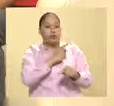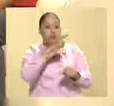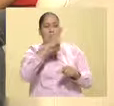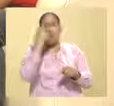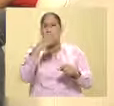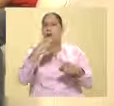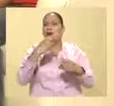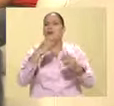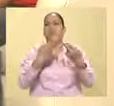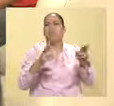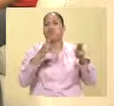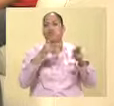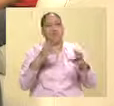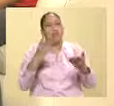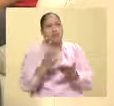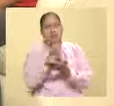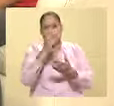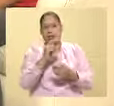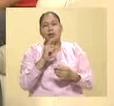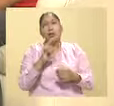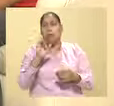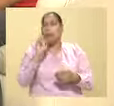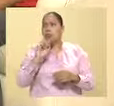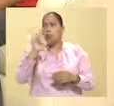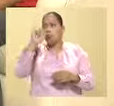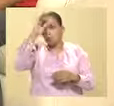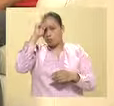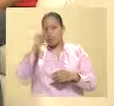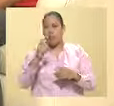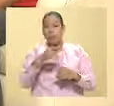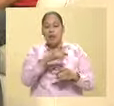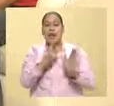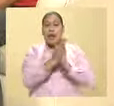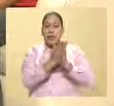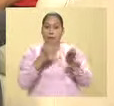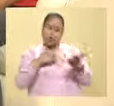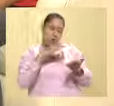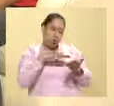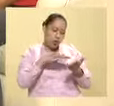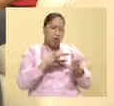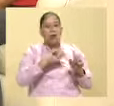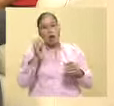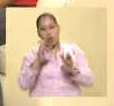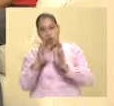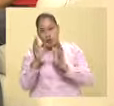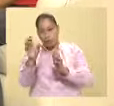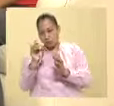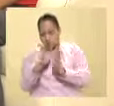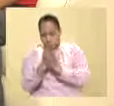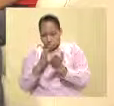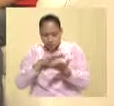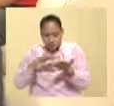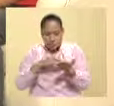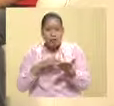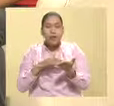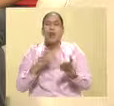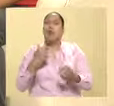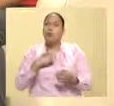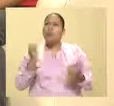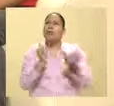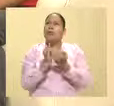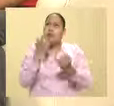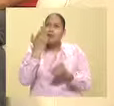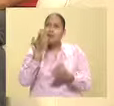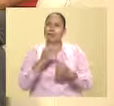por qué no pues después de ese libro y otros libros y de ahí yo dije pues me encantaría hacer algo así